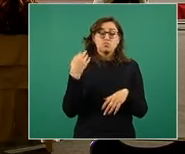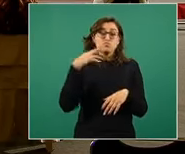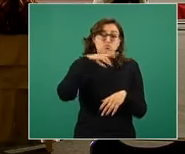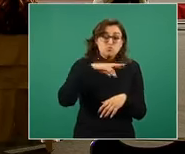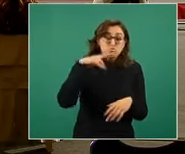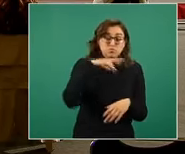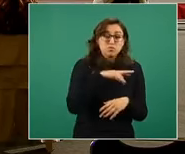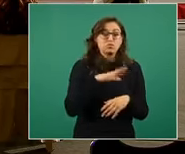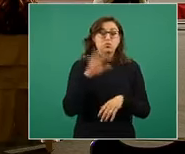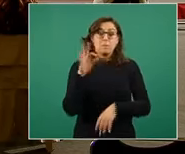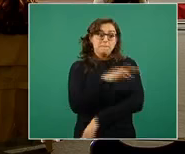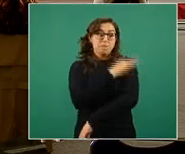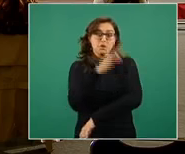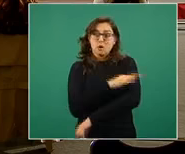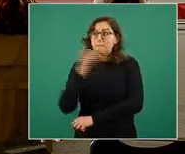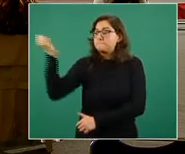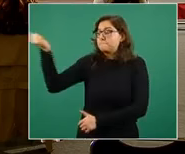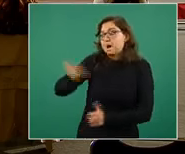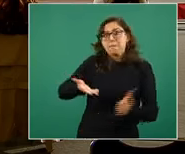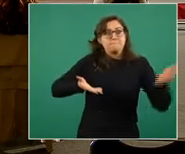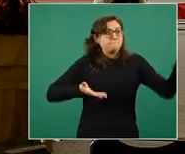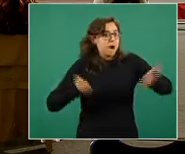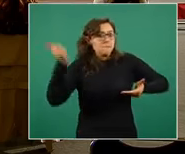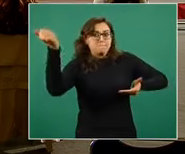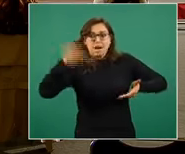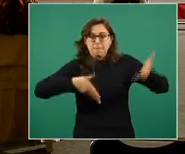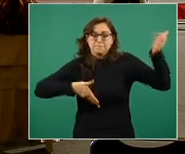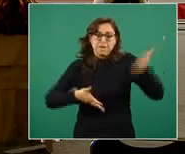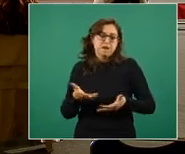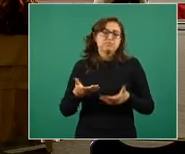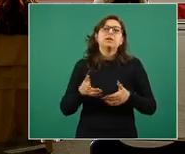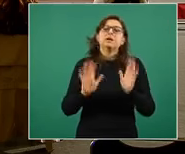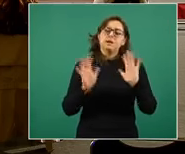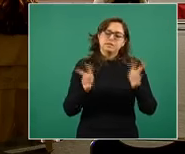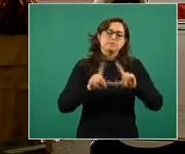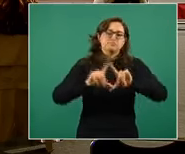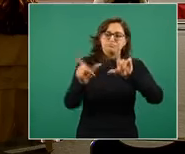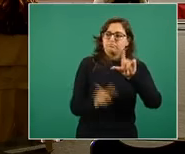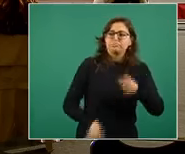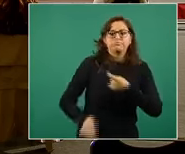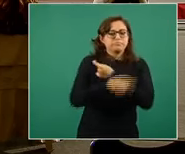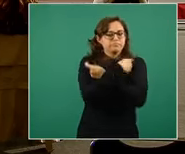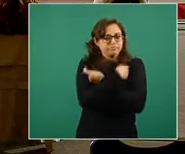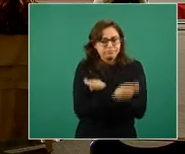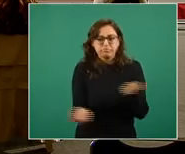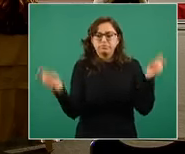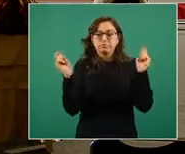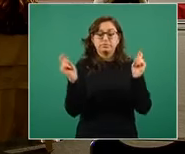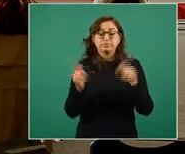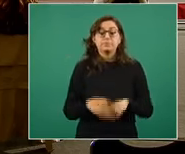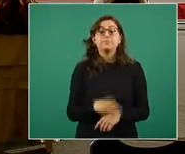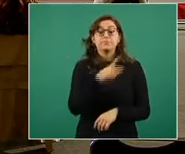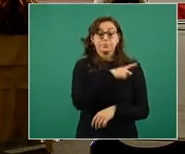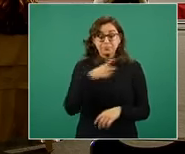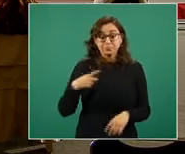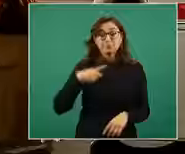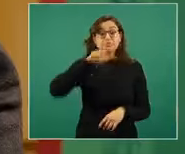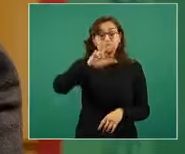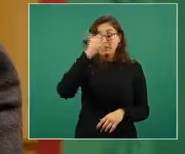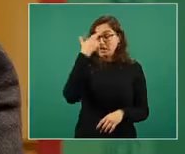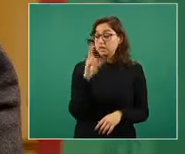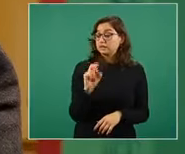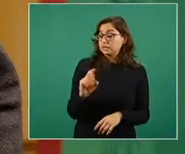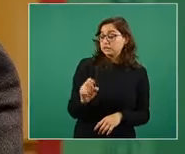dotación de vacunas que nos permitirá seguirnos desplazando por el territorio nacional y recordar que las 32 entidades